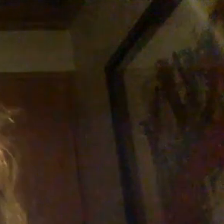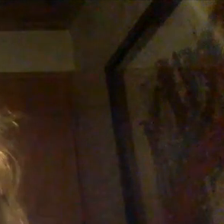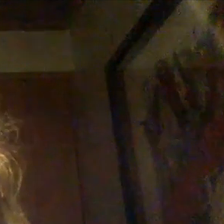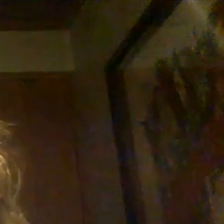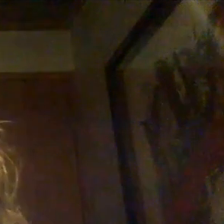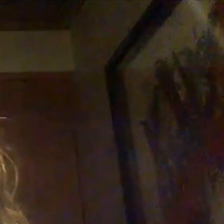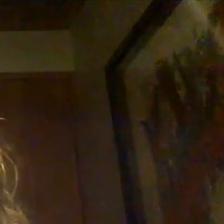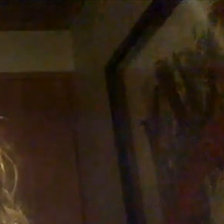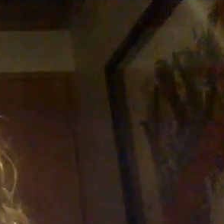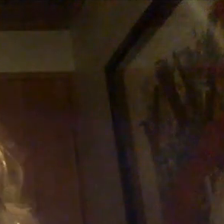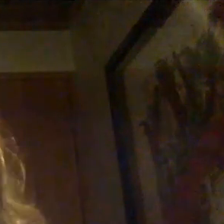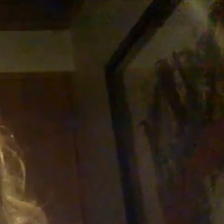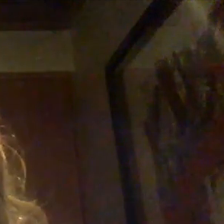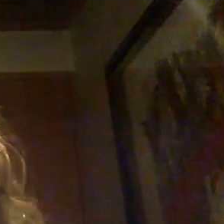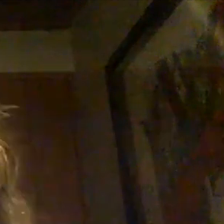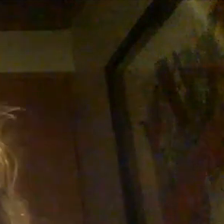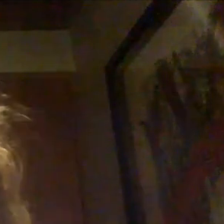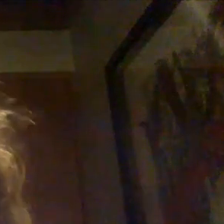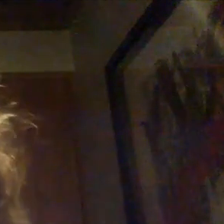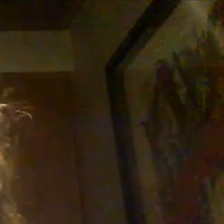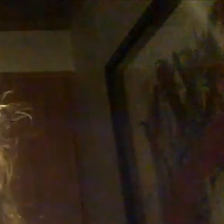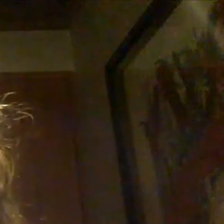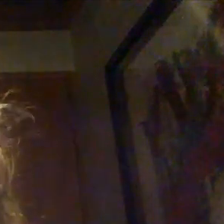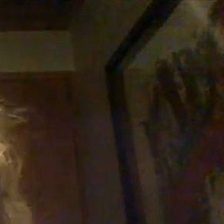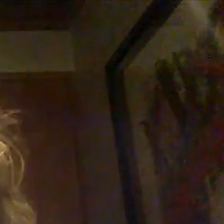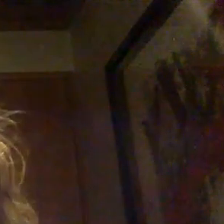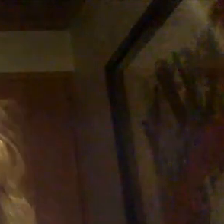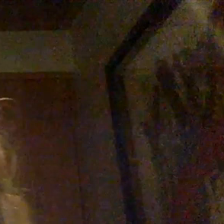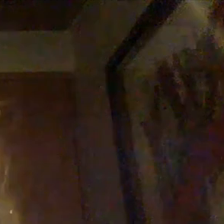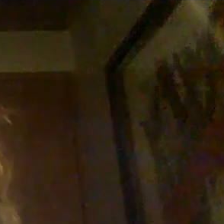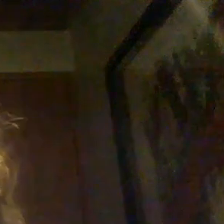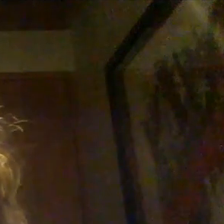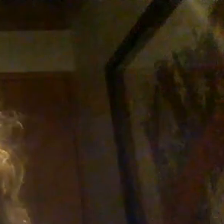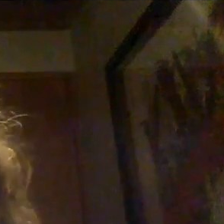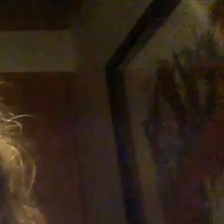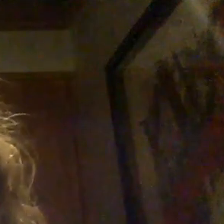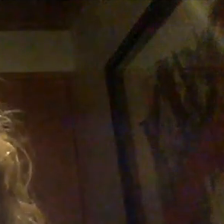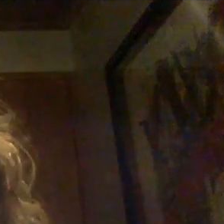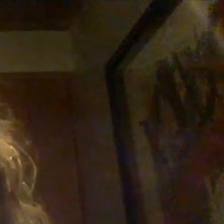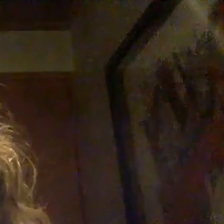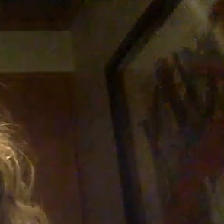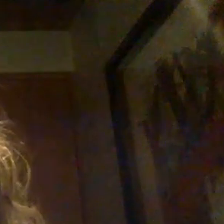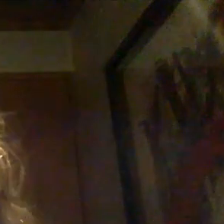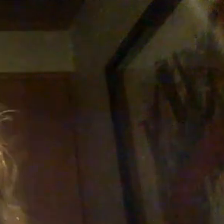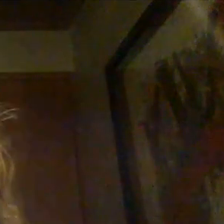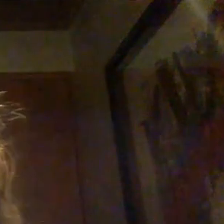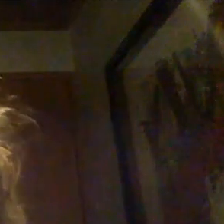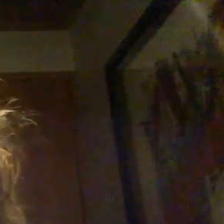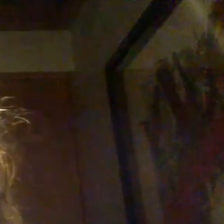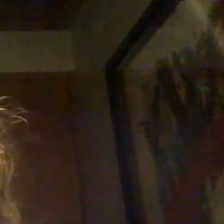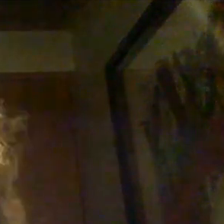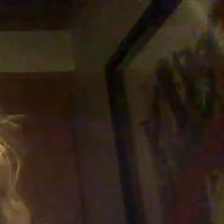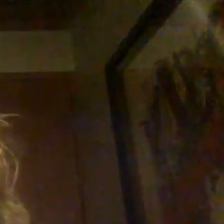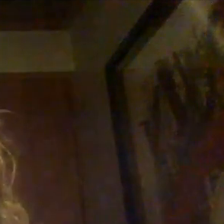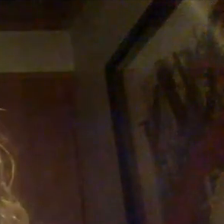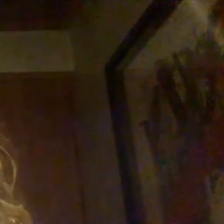Muy cierto, muy cierto. Bueno, nuevamente muchas gracias, doctora. Con eso cerramos esta